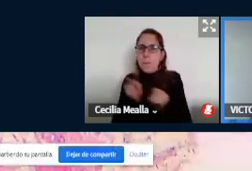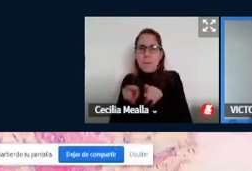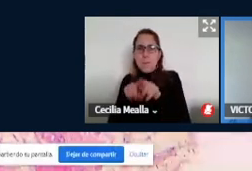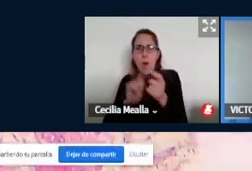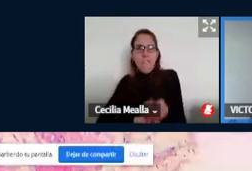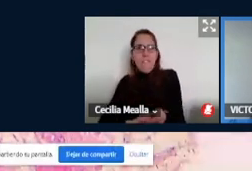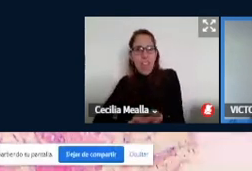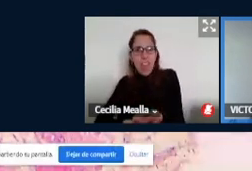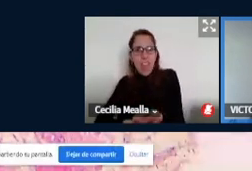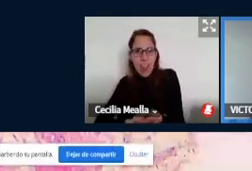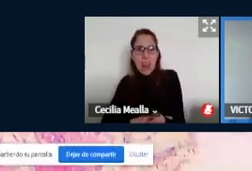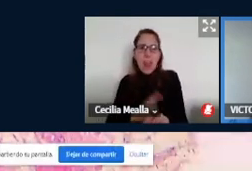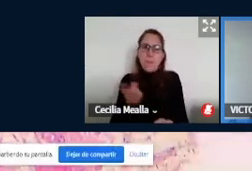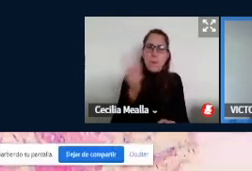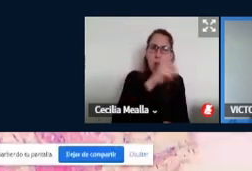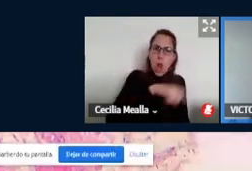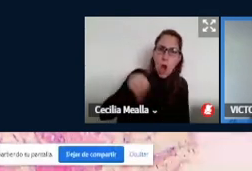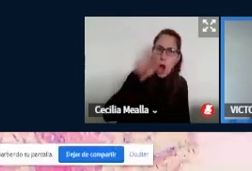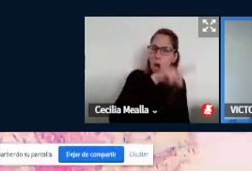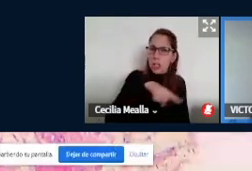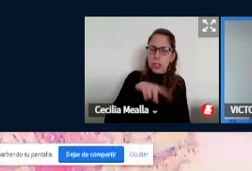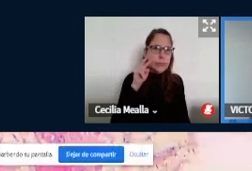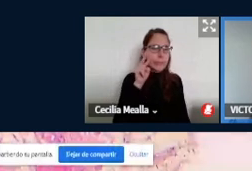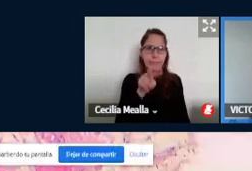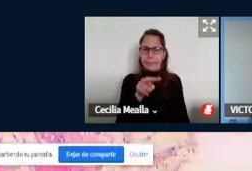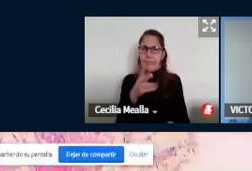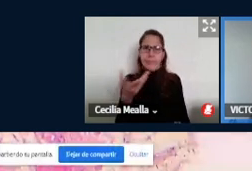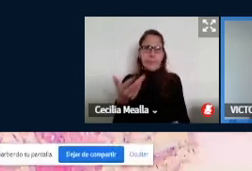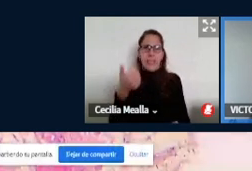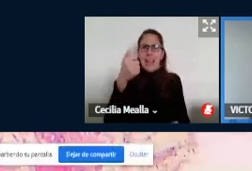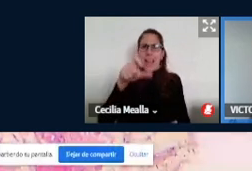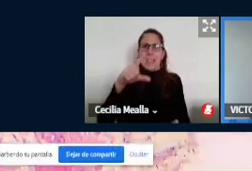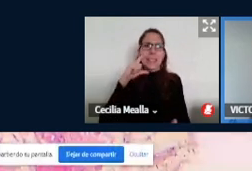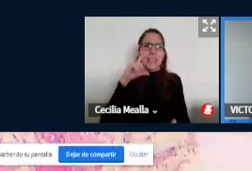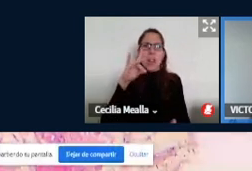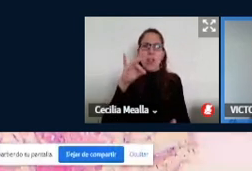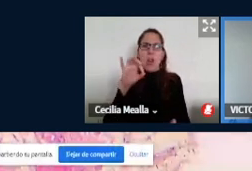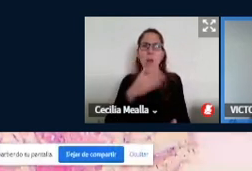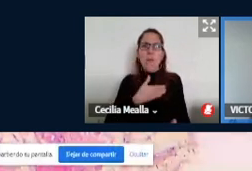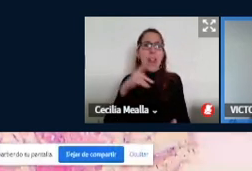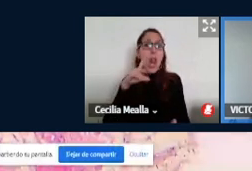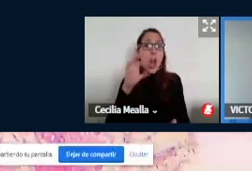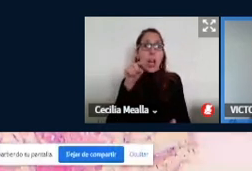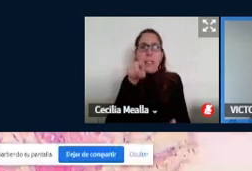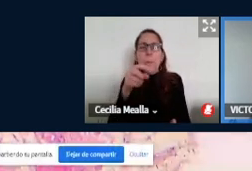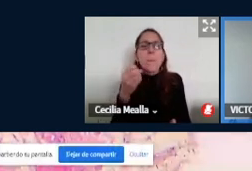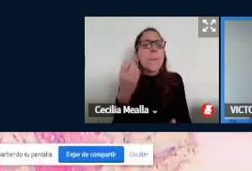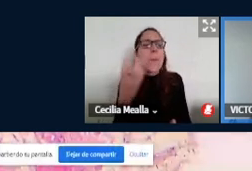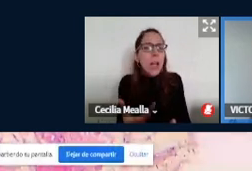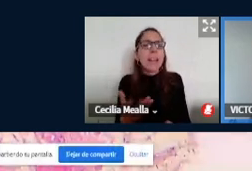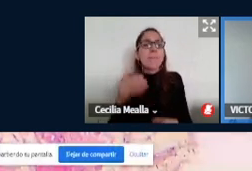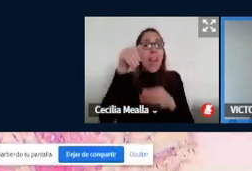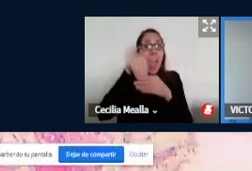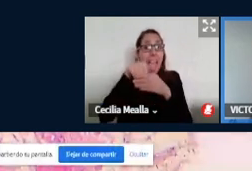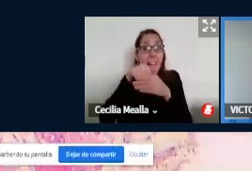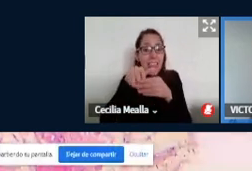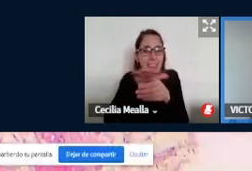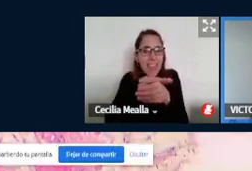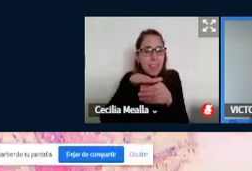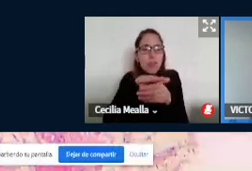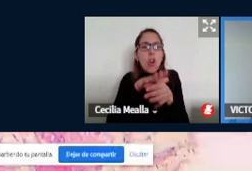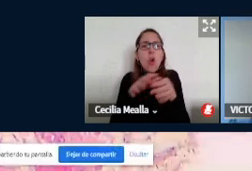estructura, acá también bien acidófilo, ¿sí? Esta acidofilia está marcada porque acá adentro hay